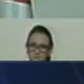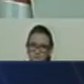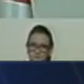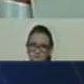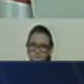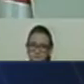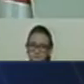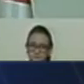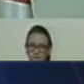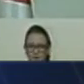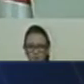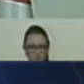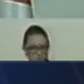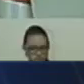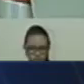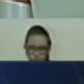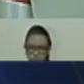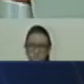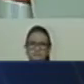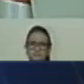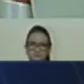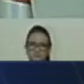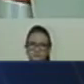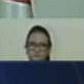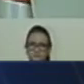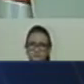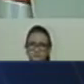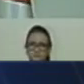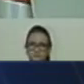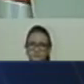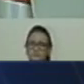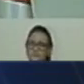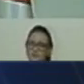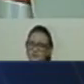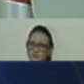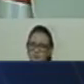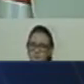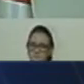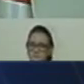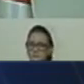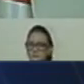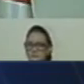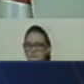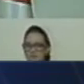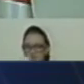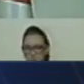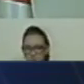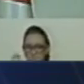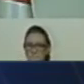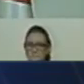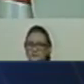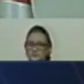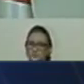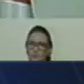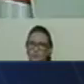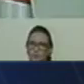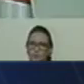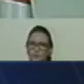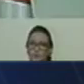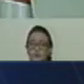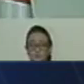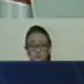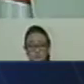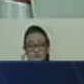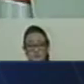He anunciado un conjunto de medidas que tienen que ver con los pensionados y pensionadas. Las pensionadas y pensionados han tenido un aumento